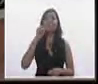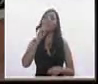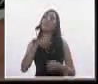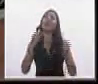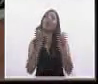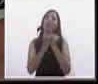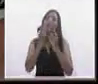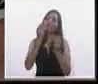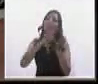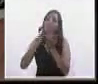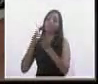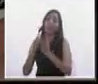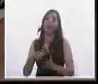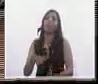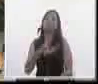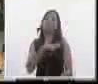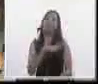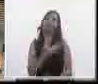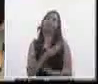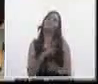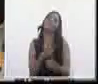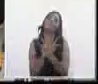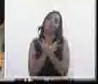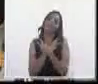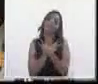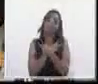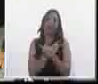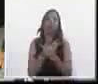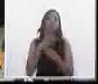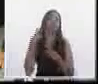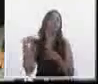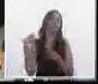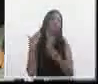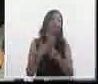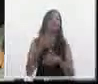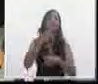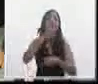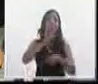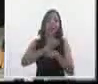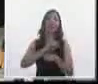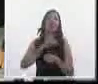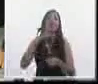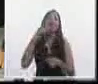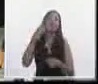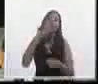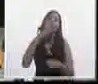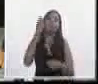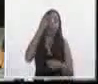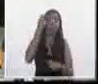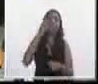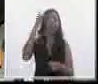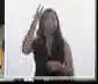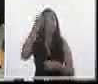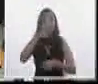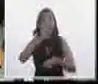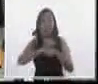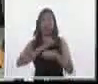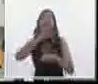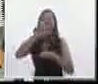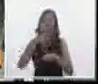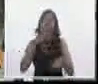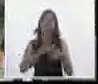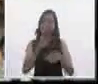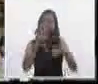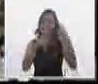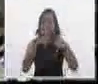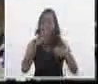audiencia que tenemos vacaciones que nos vamos eh toda semana santa y Pascua Y regresamos después con más programas de El epc y que